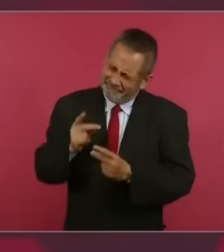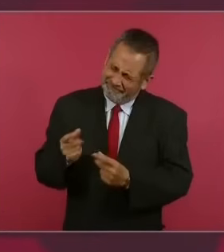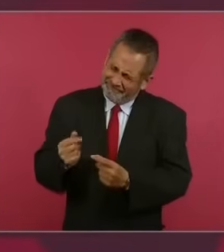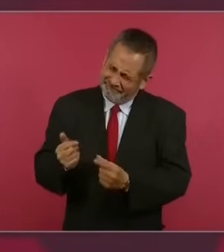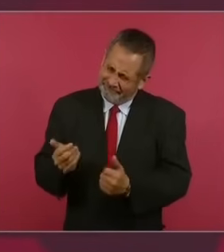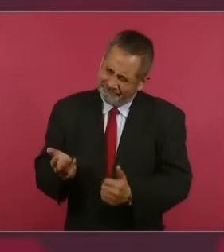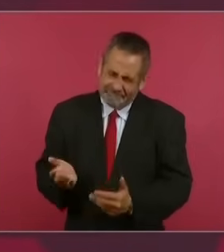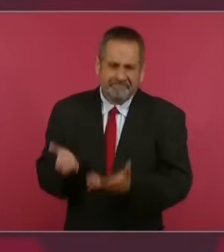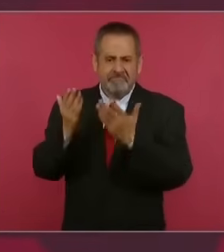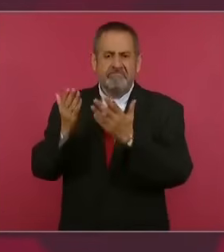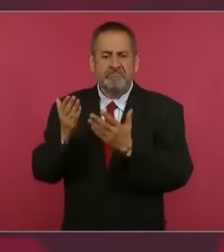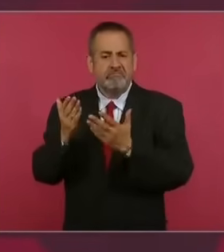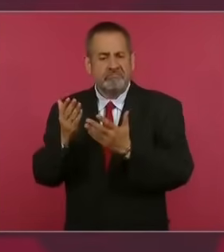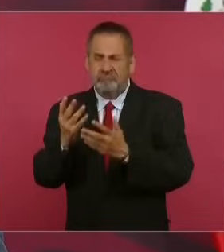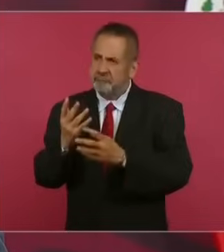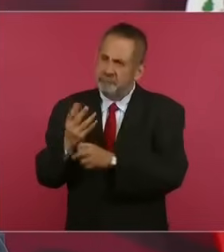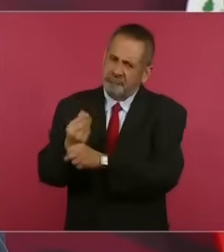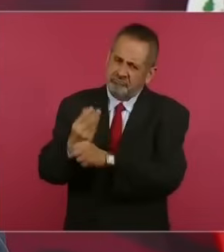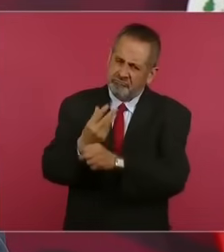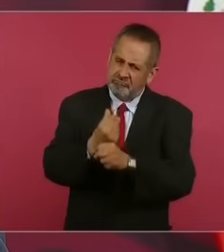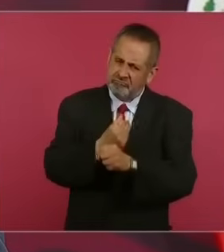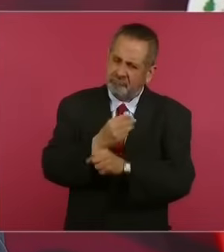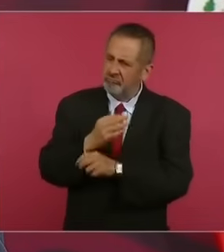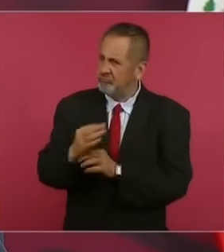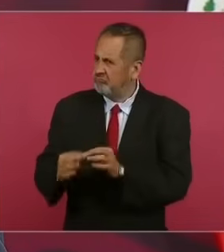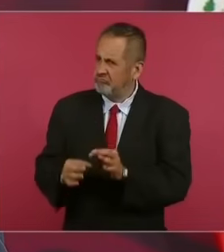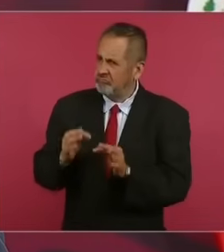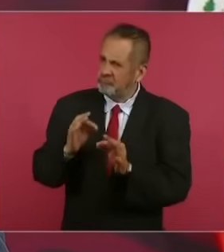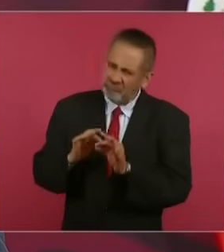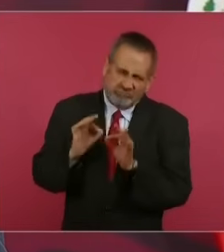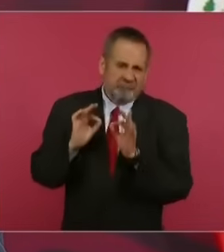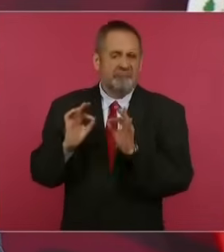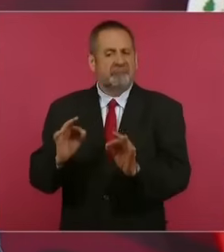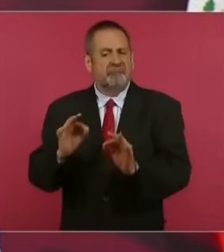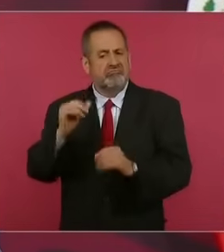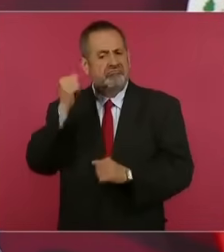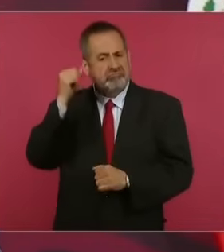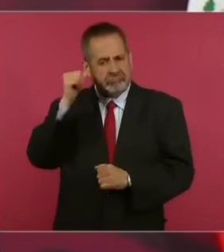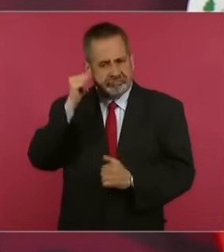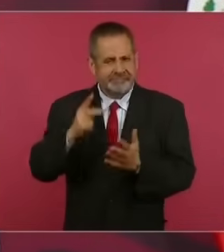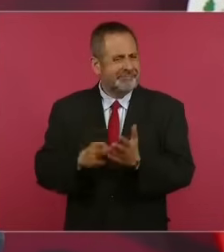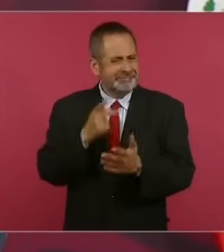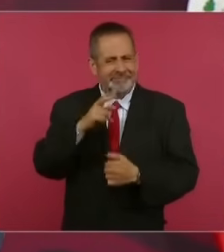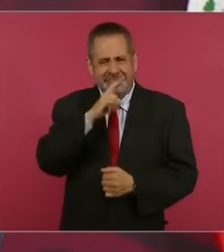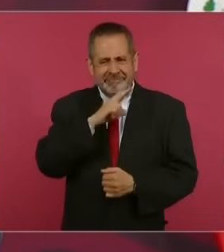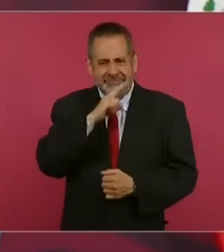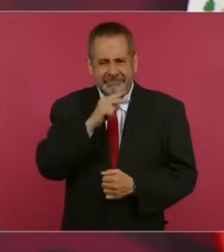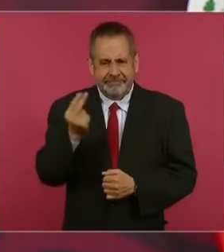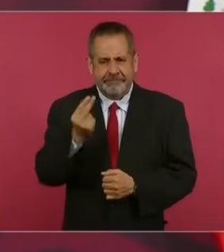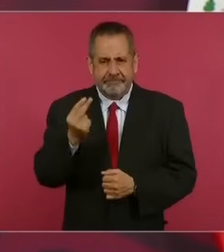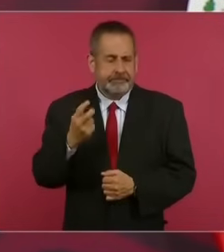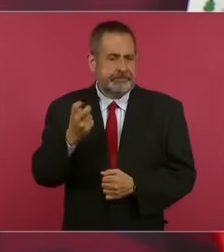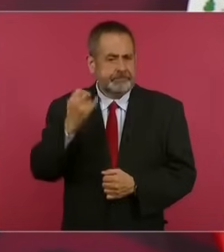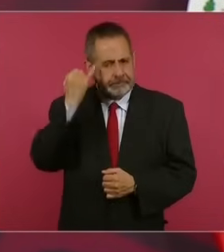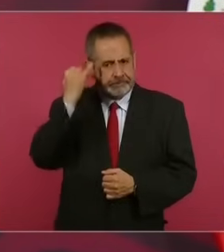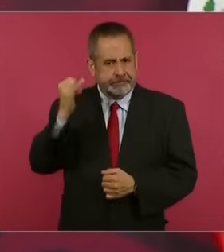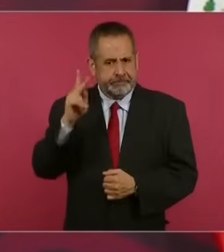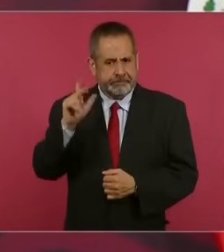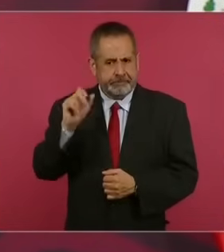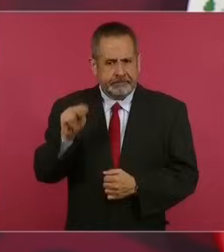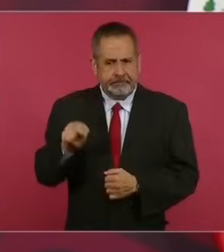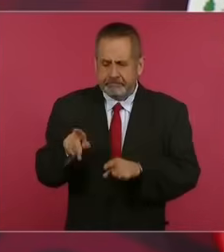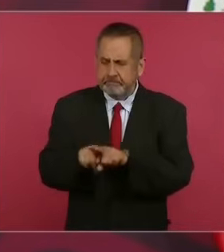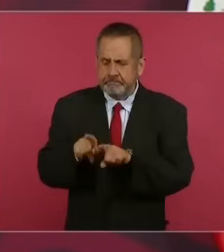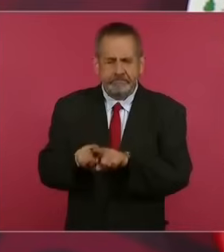posible a Acapulco. Ese es el plan en